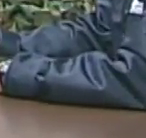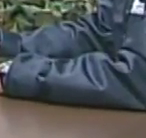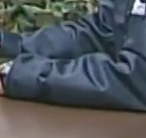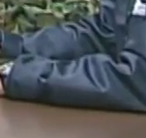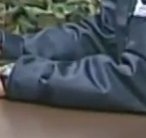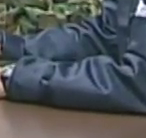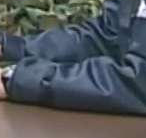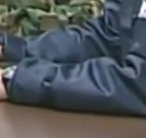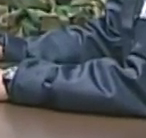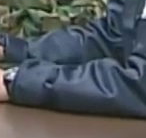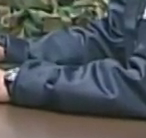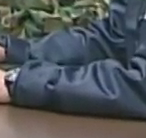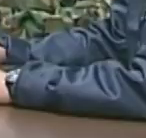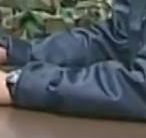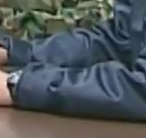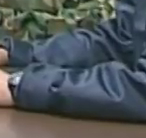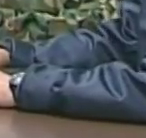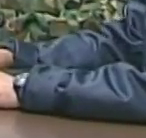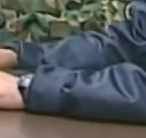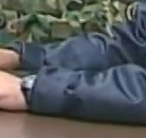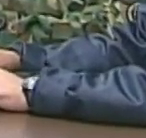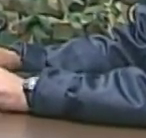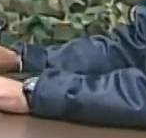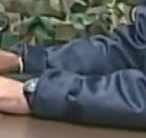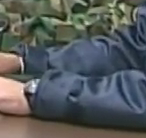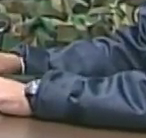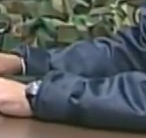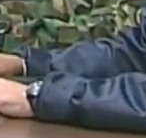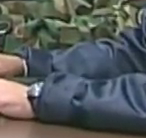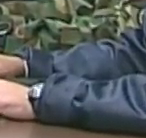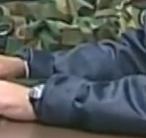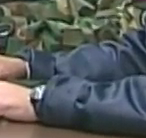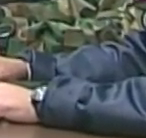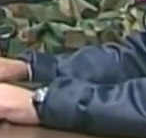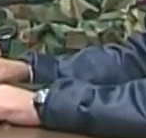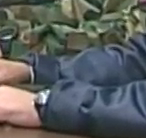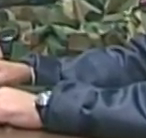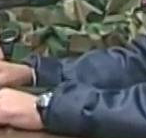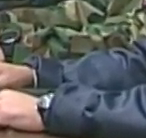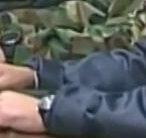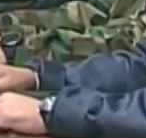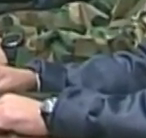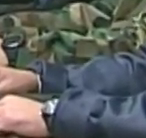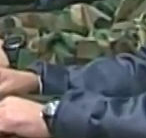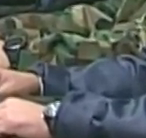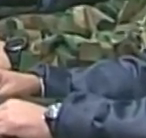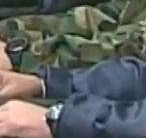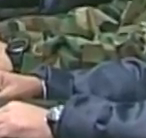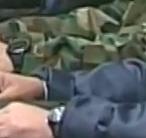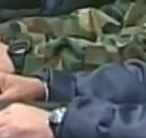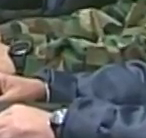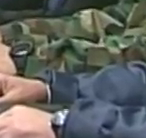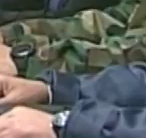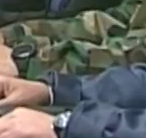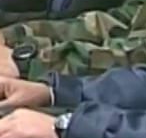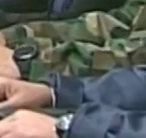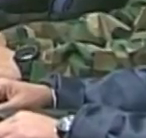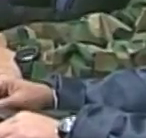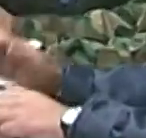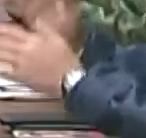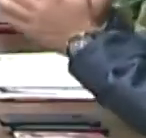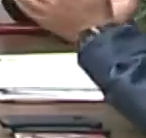Venezuela. Ya hoy, a esta hora, podemos decir que el proceso electoral de gobernadores es